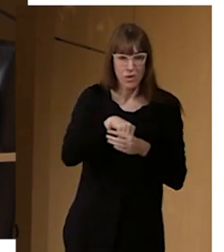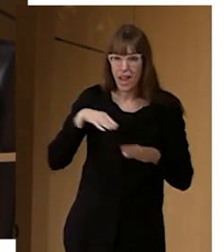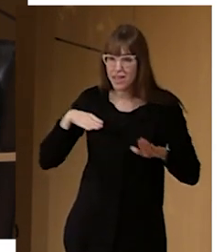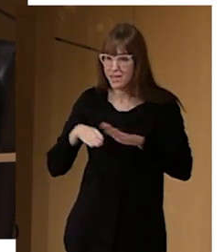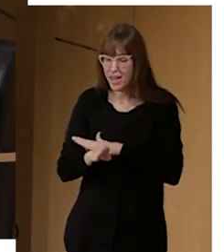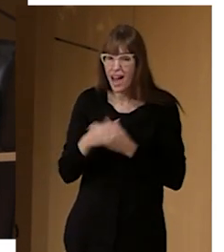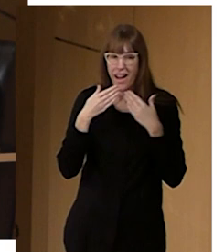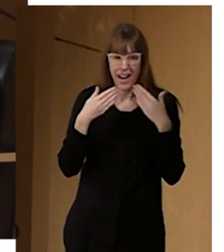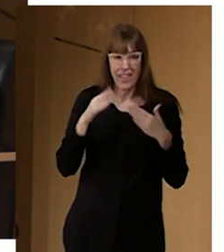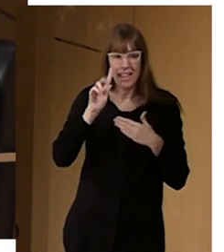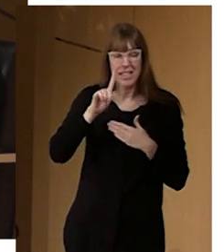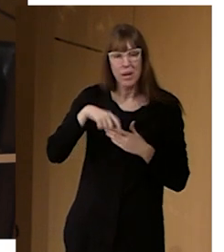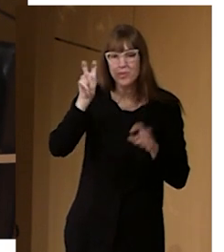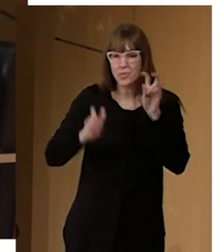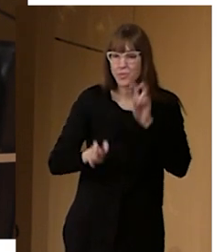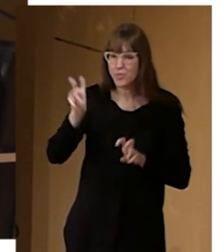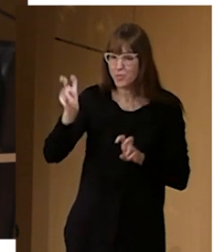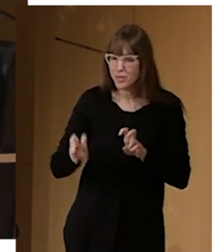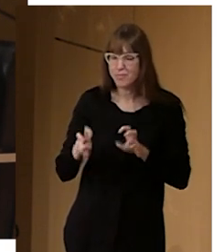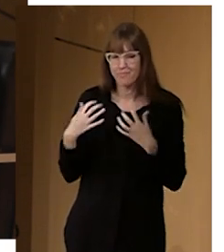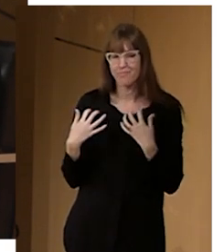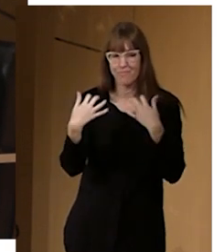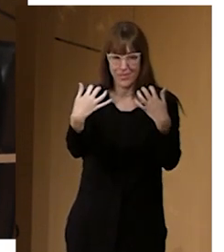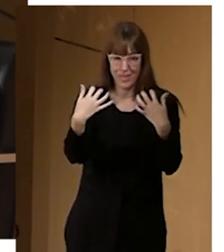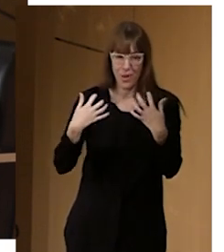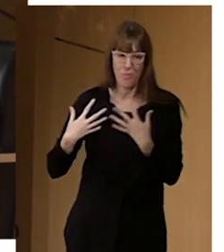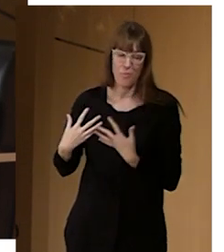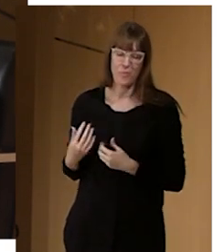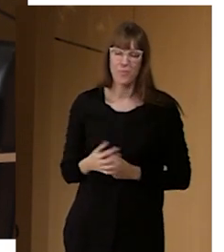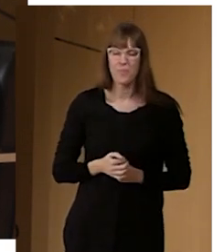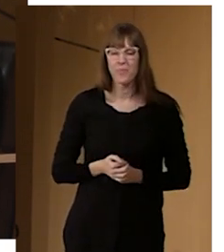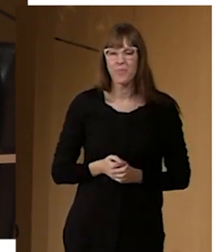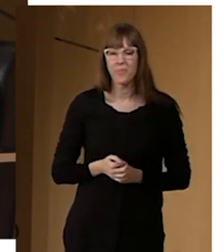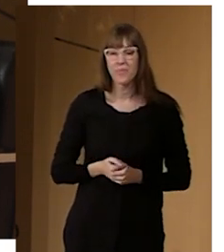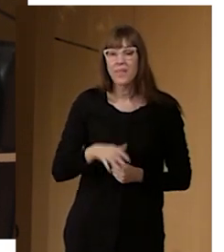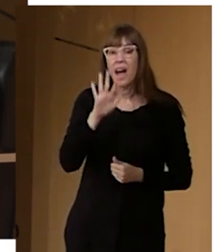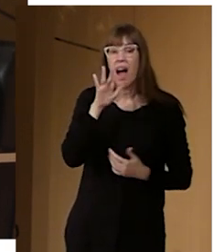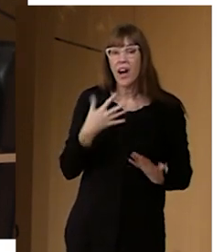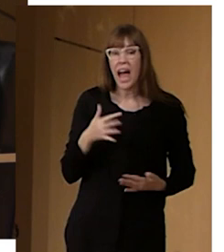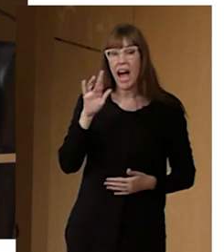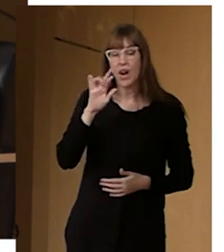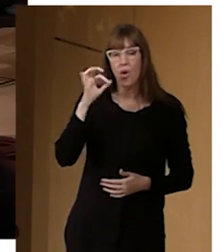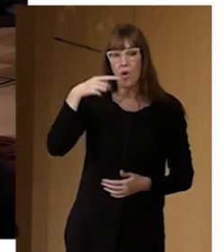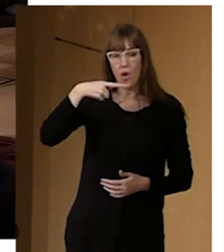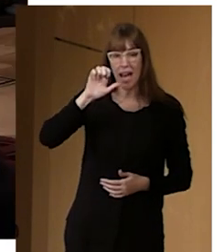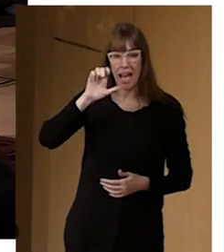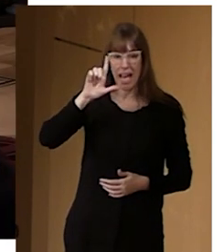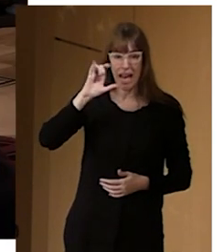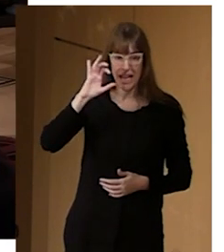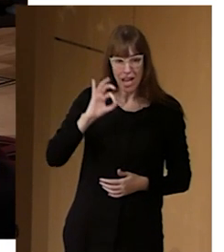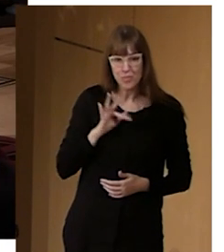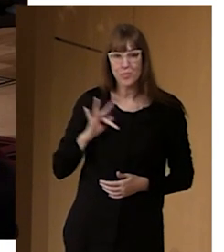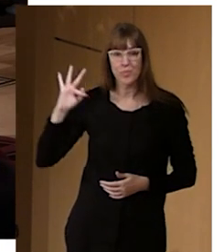muchísimas gracias por estar aquí hoy también acompañándonos eh Rogelio pasamos contigo Nadie mejor que